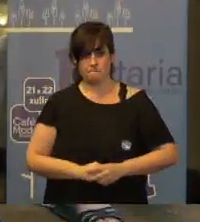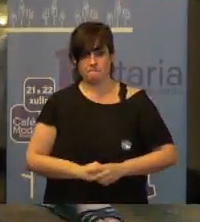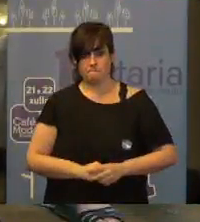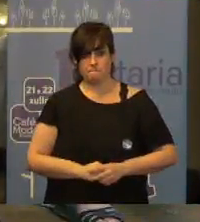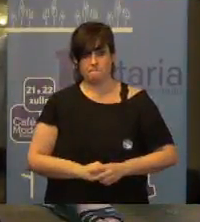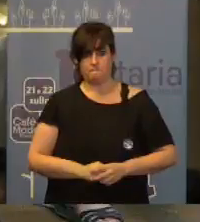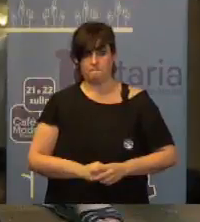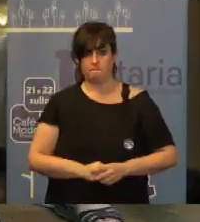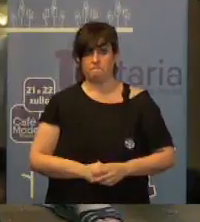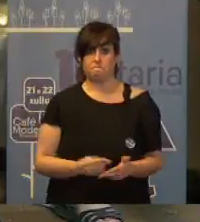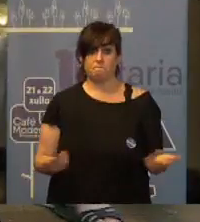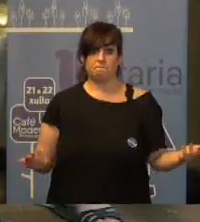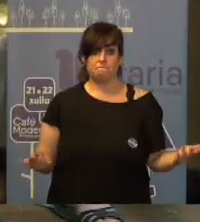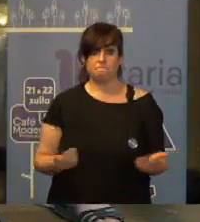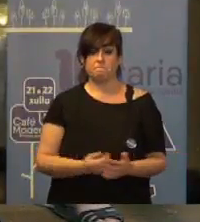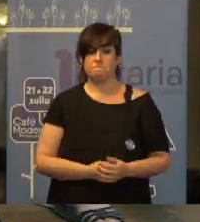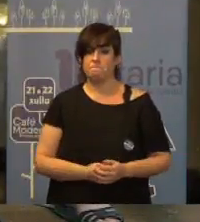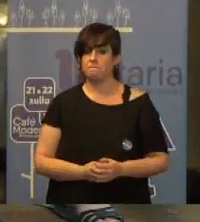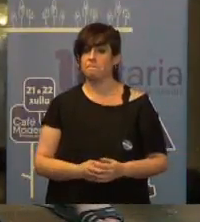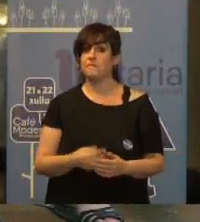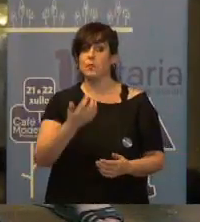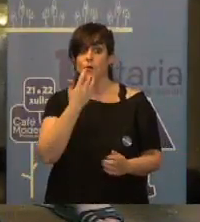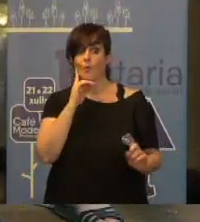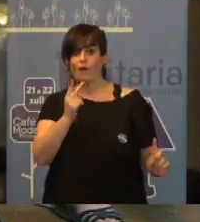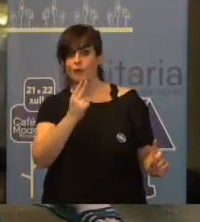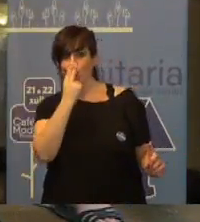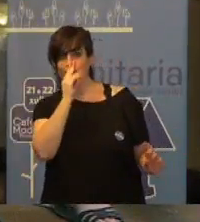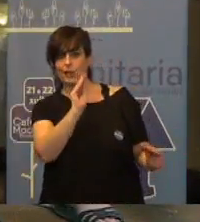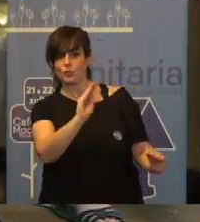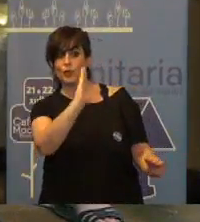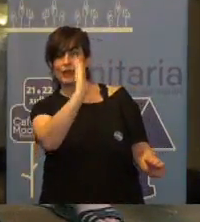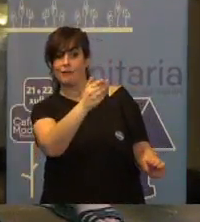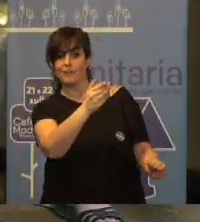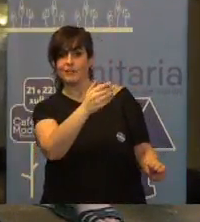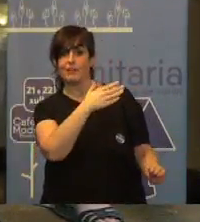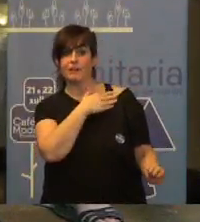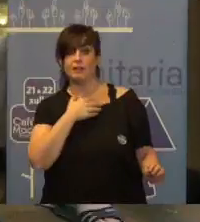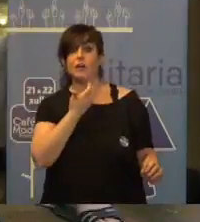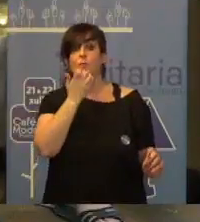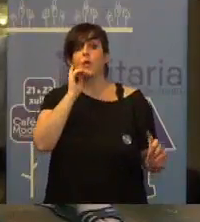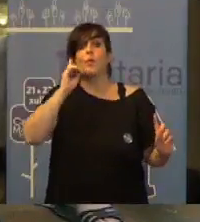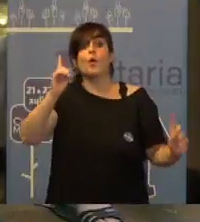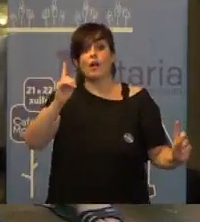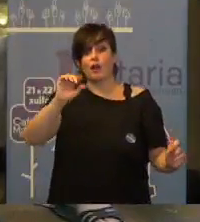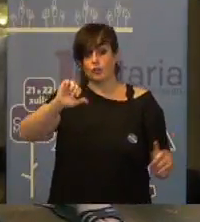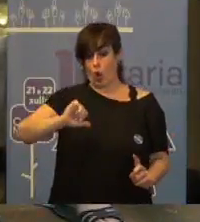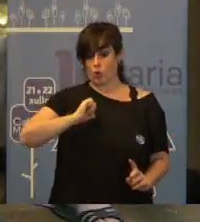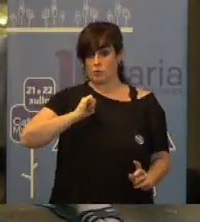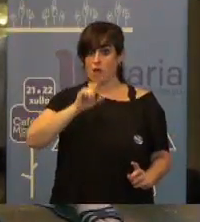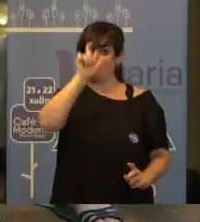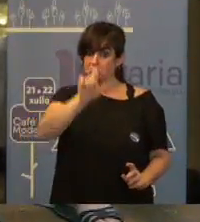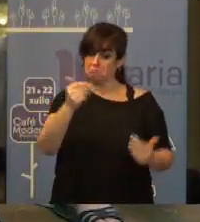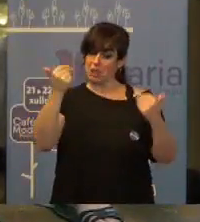Que intereses perxudicas. E estar disposto a perxudicar os intereses. E se metes a un xerente no hospital, que saiba como funciona o